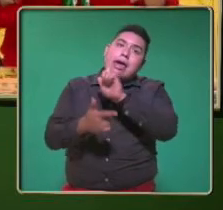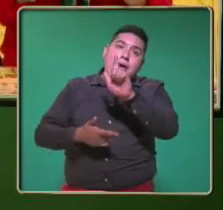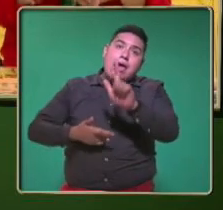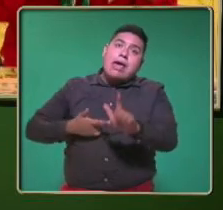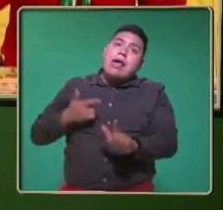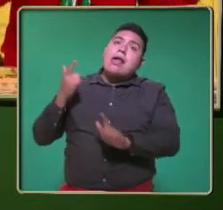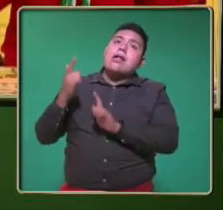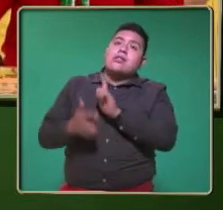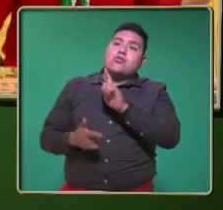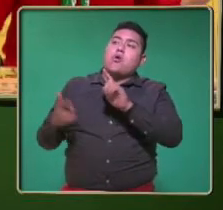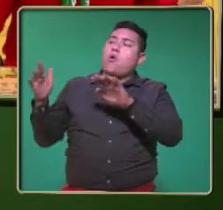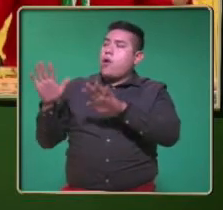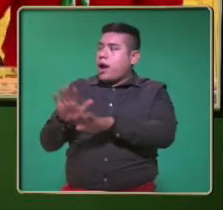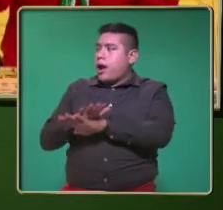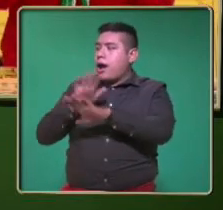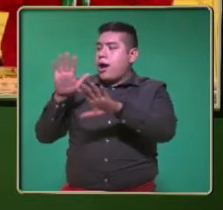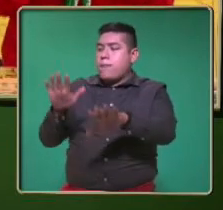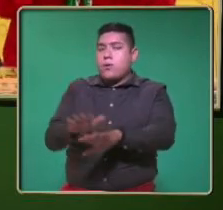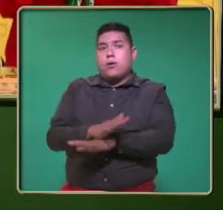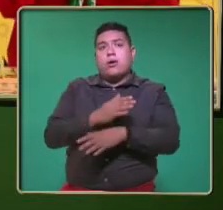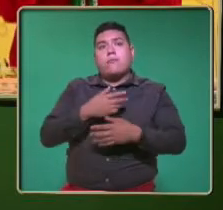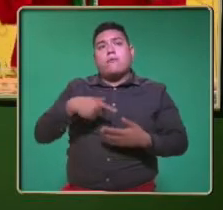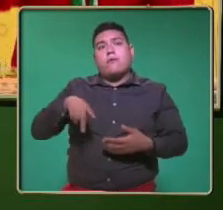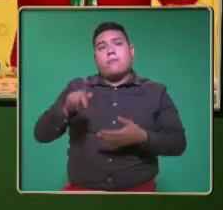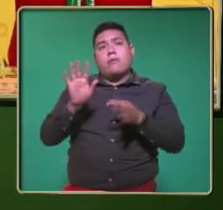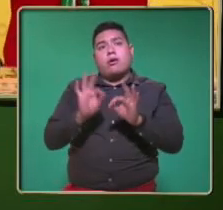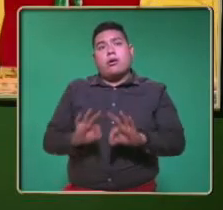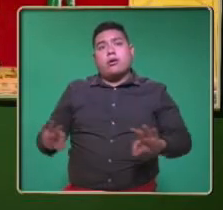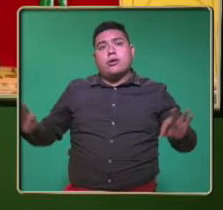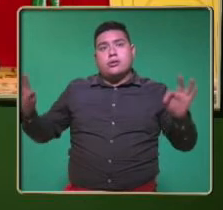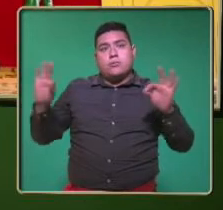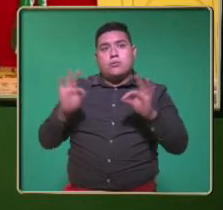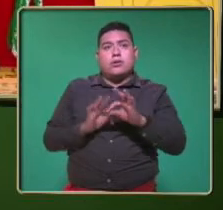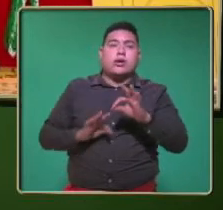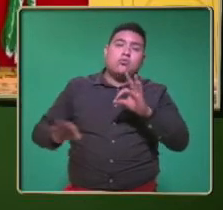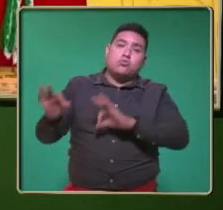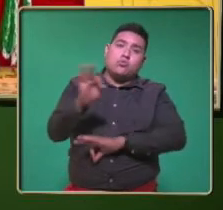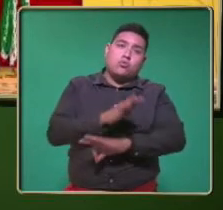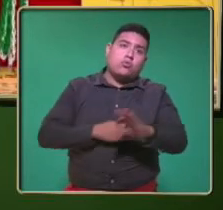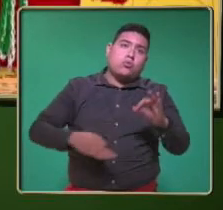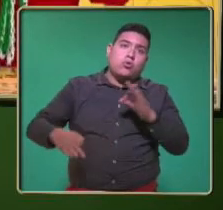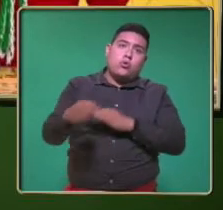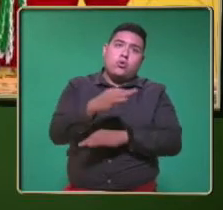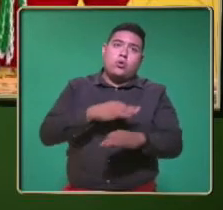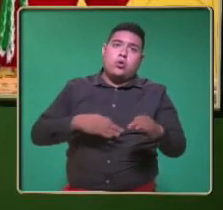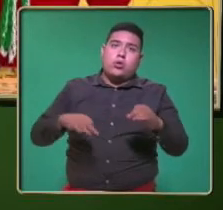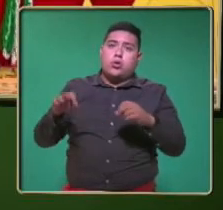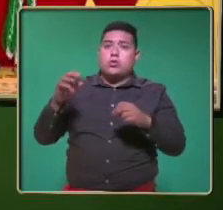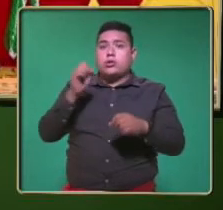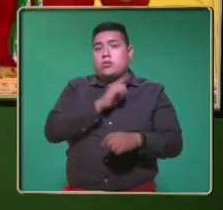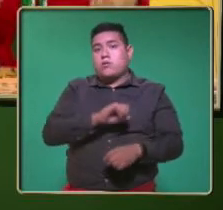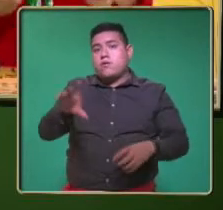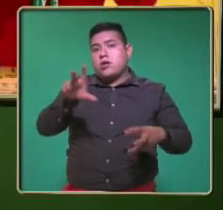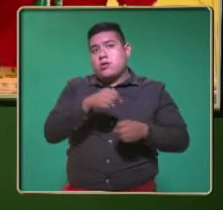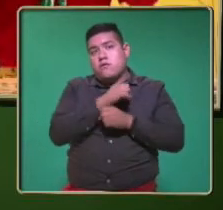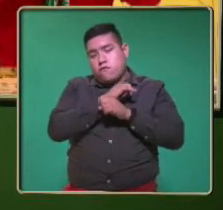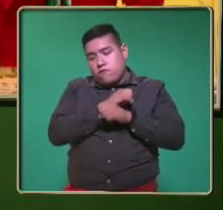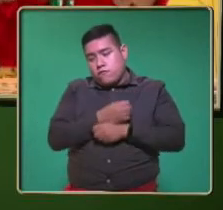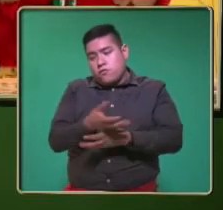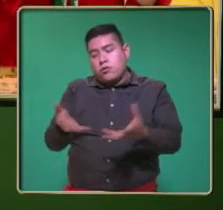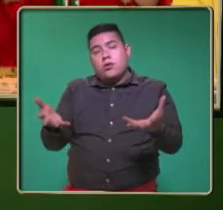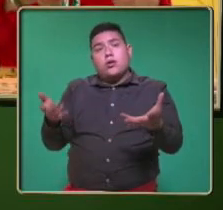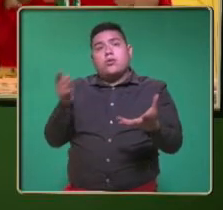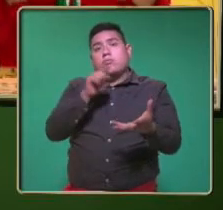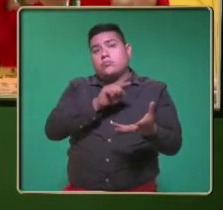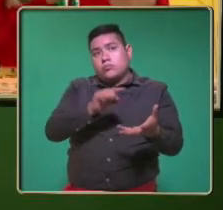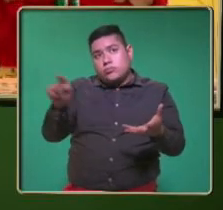momentos o en algún tiempo, pero sí es importante que todo lo que nos vayan proporcionando los profesionistas lo